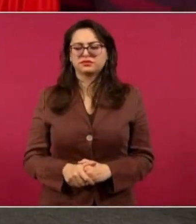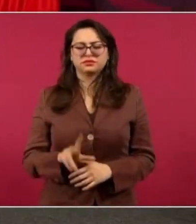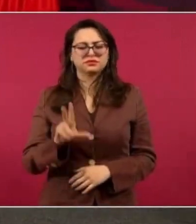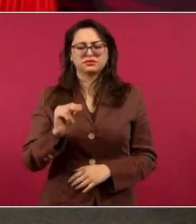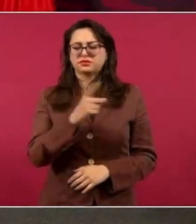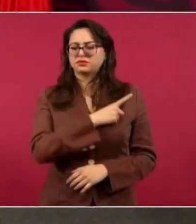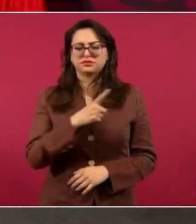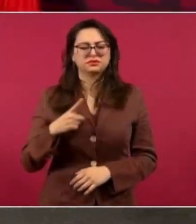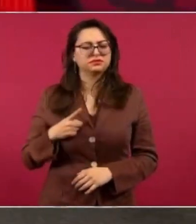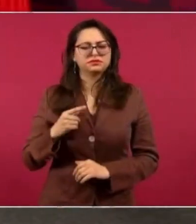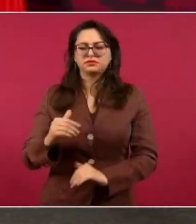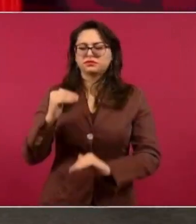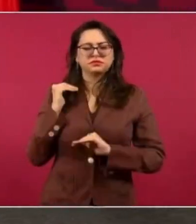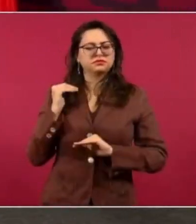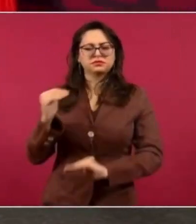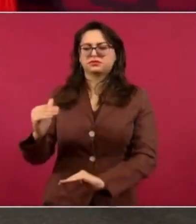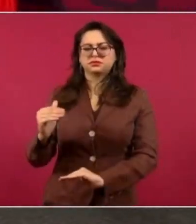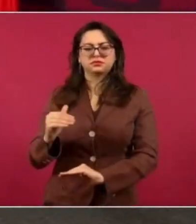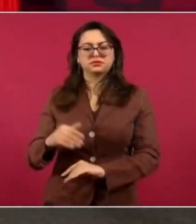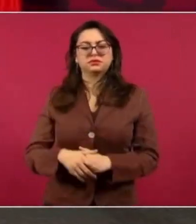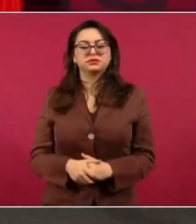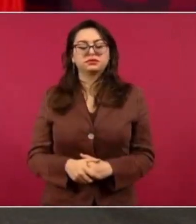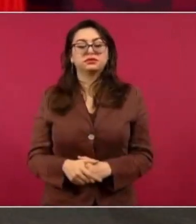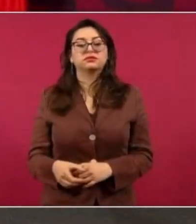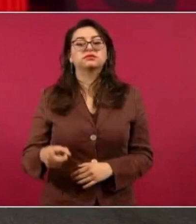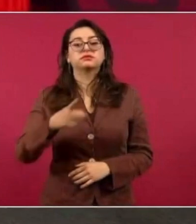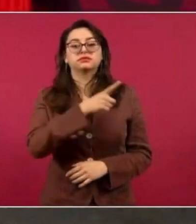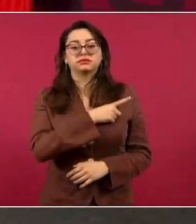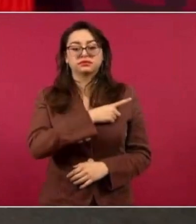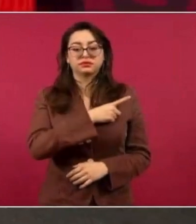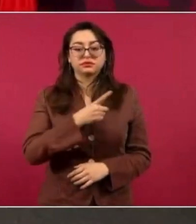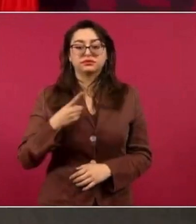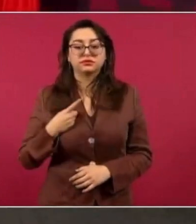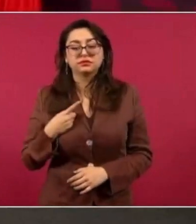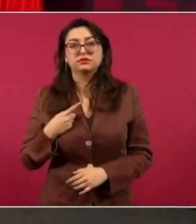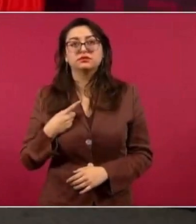no. No, no. Lo que hay que hacer